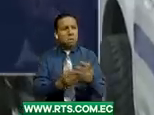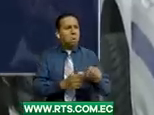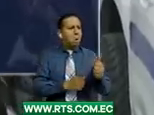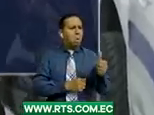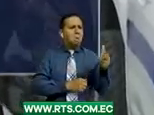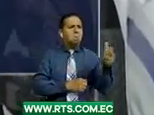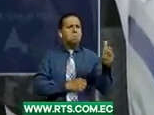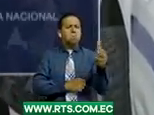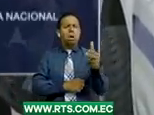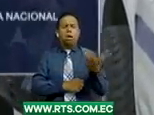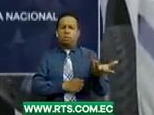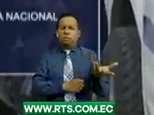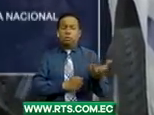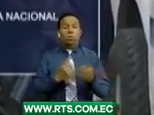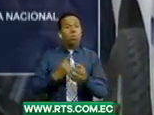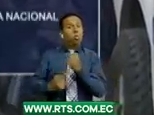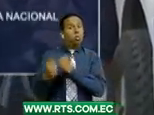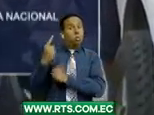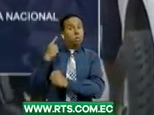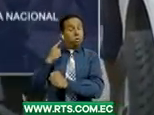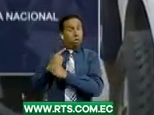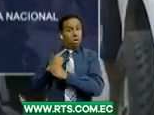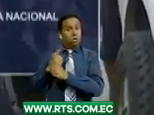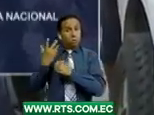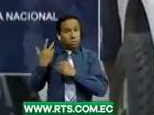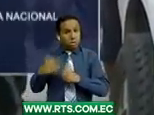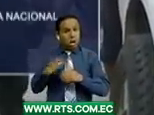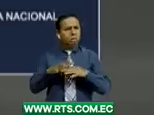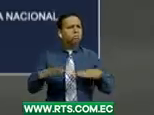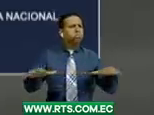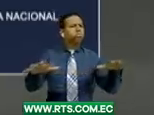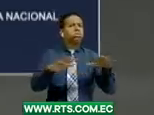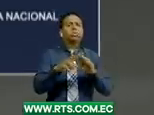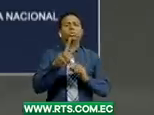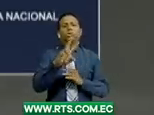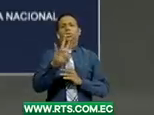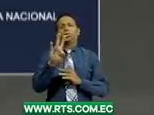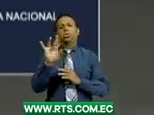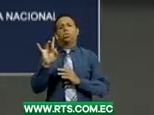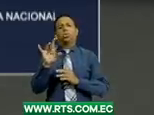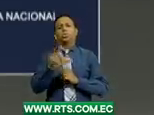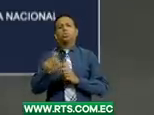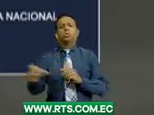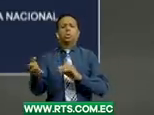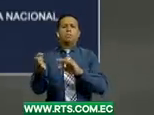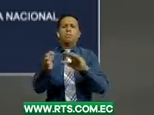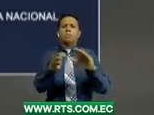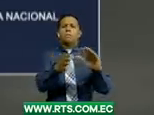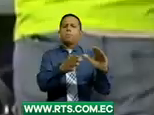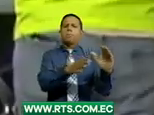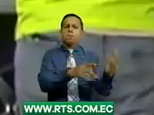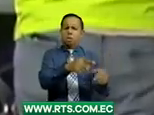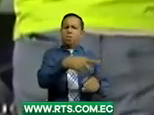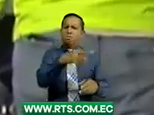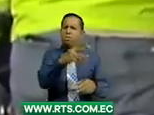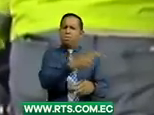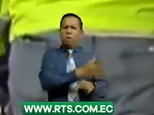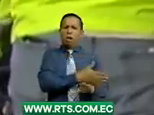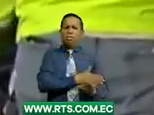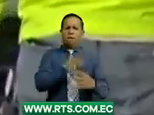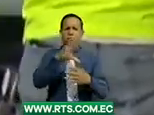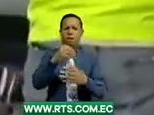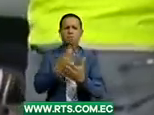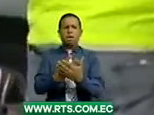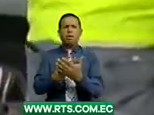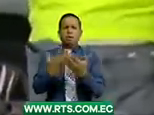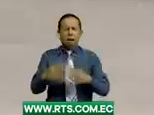El año pasado a nivel nacional se reportaron 268 crímenes donde perdieron la vida personas con antecedentes penales. El comandante está al